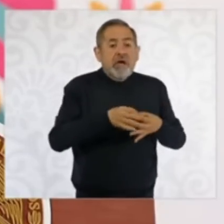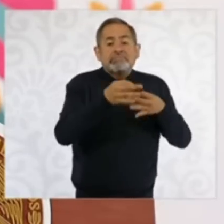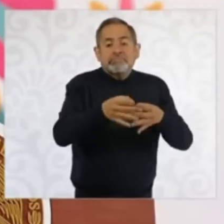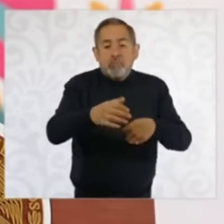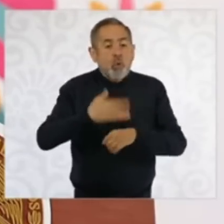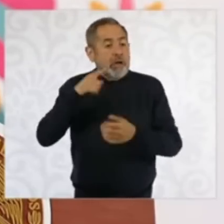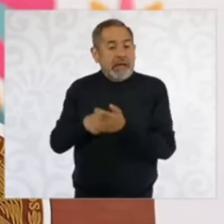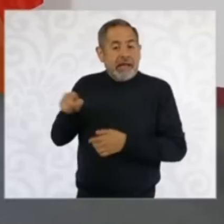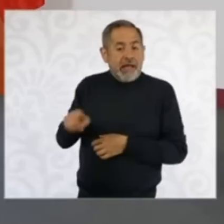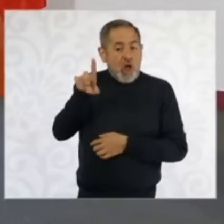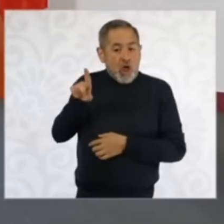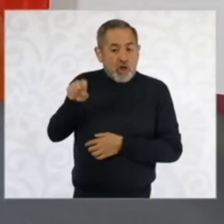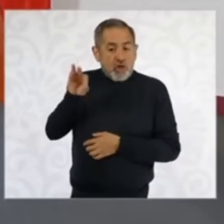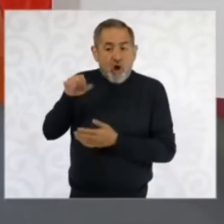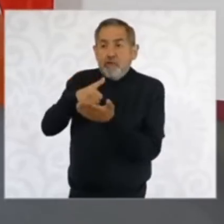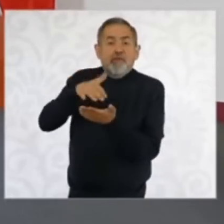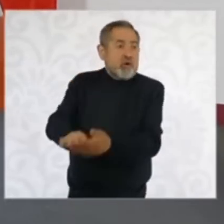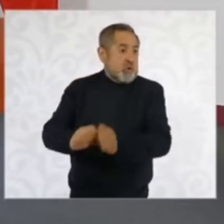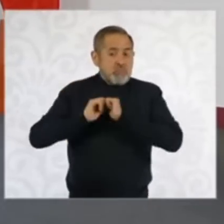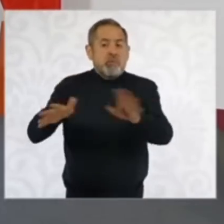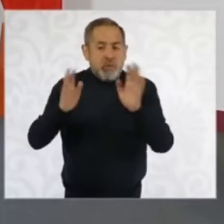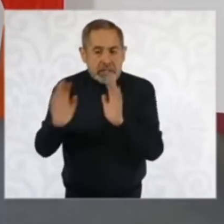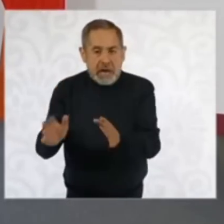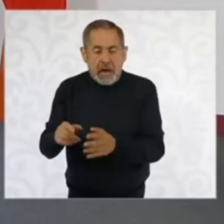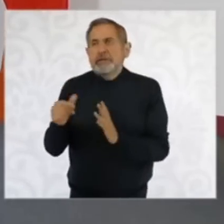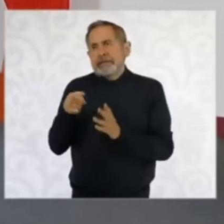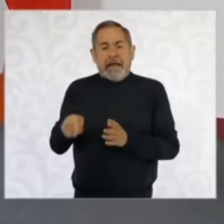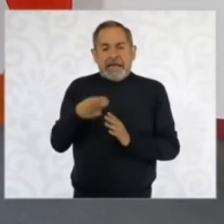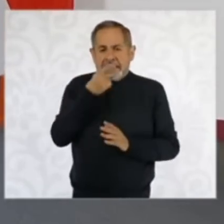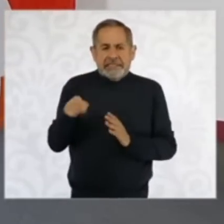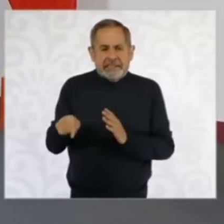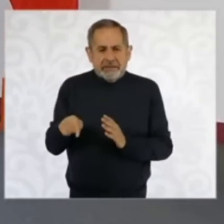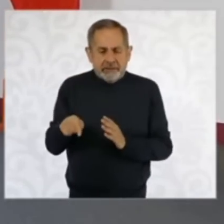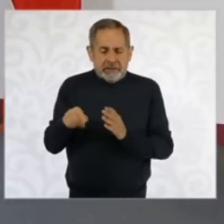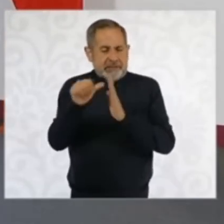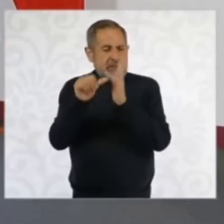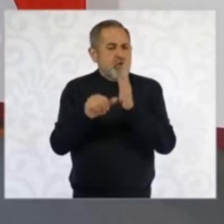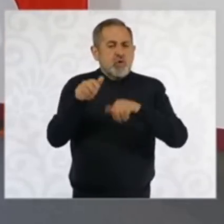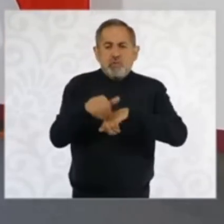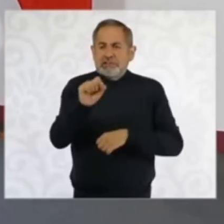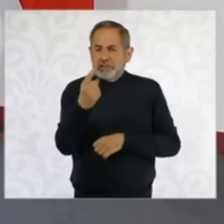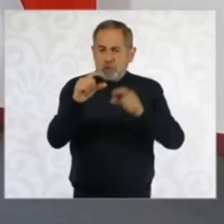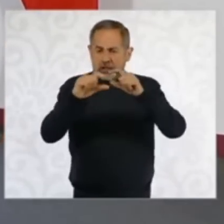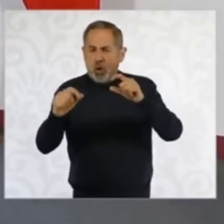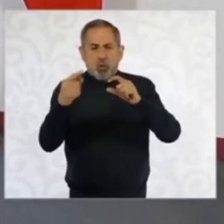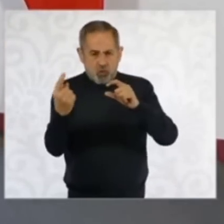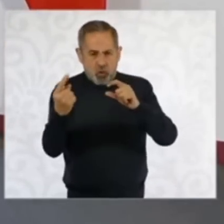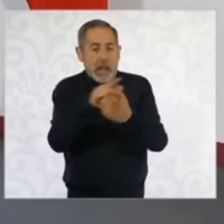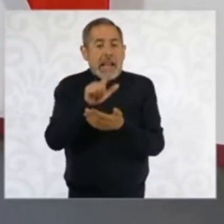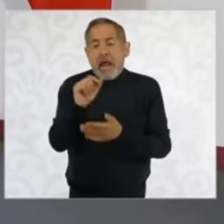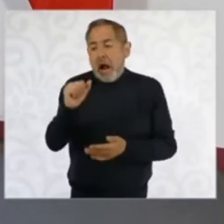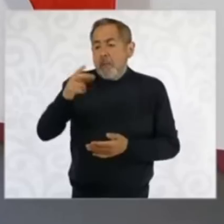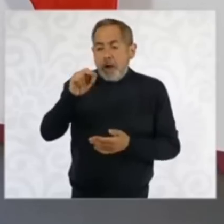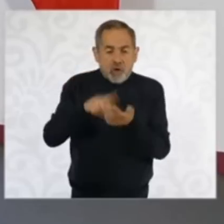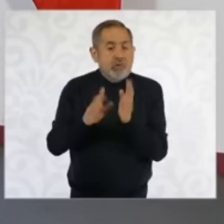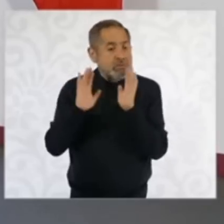en el Diario Oficial del cambio constitucional, en donde el artículo o el inciso 1 del artículo 61 de la Ley de Amparo hoy